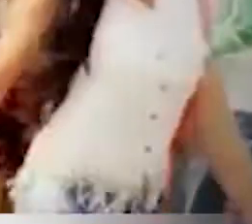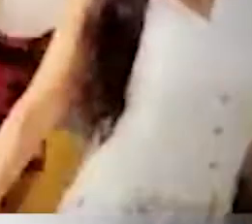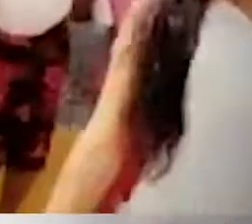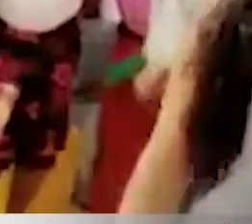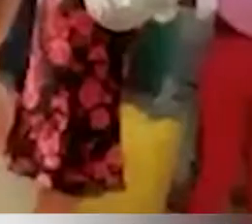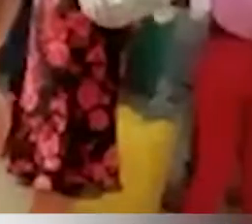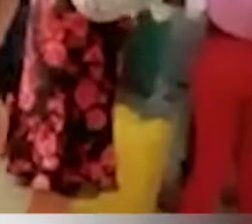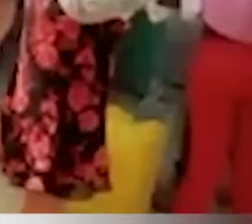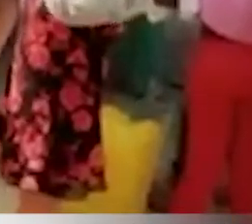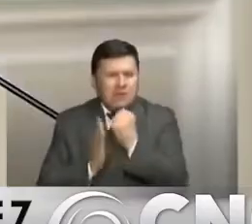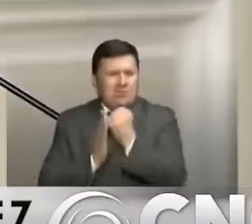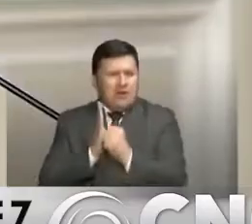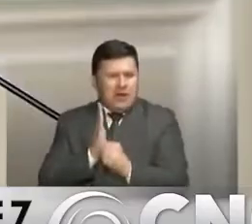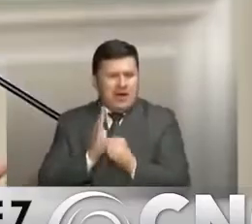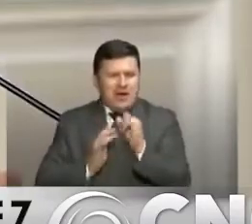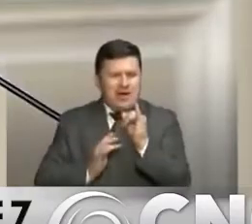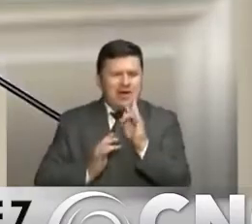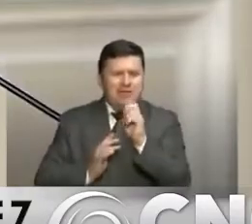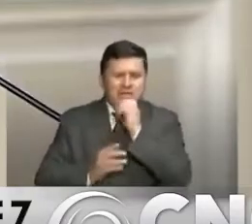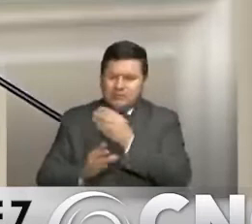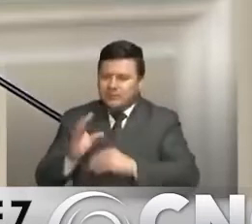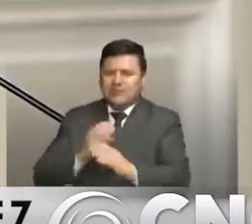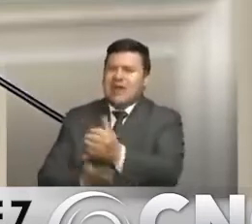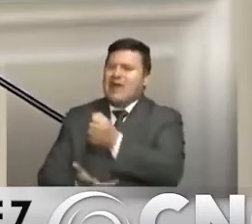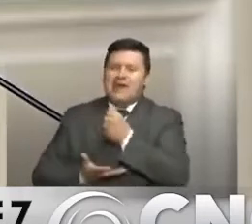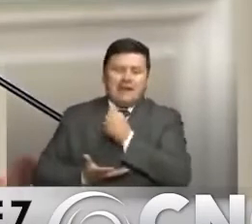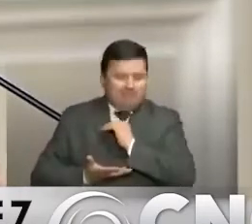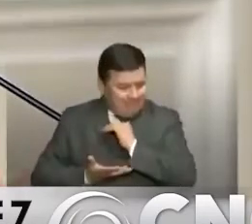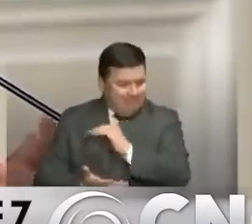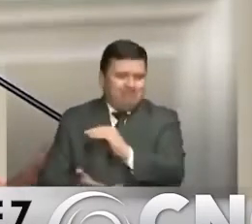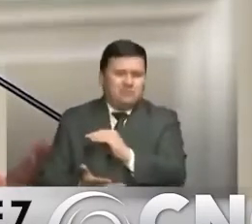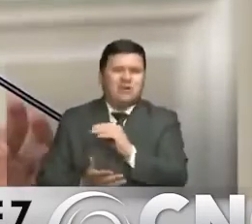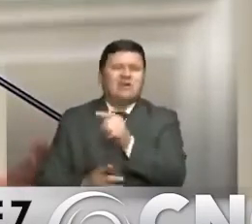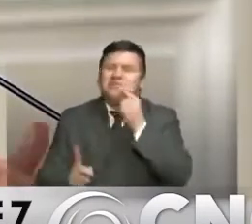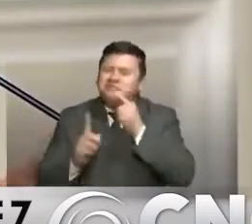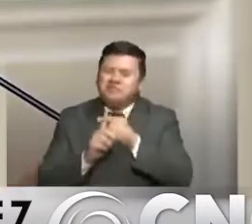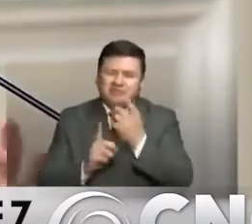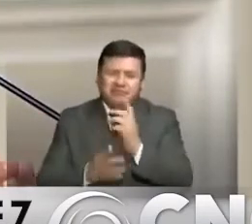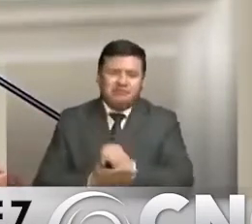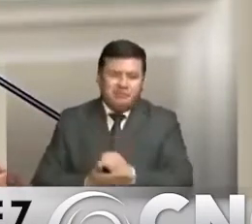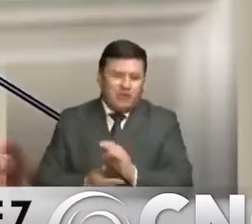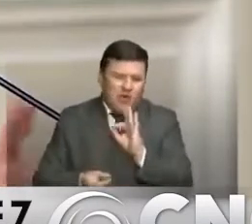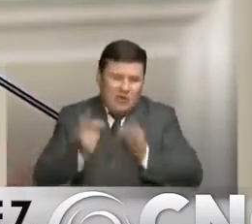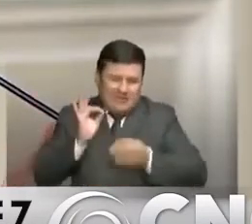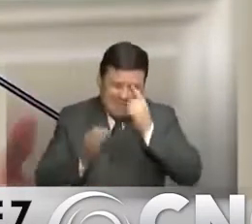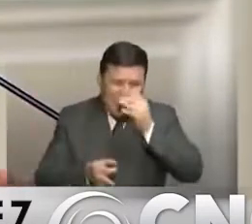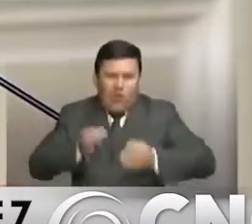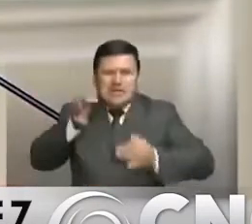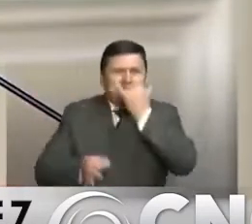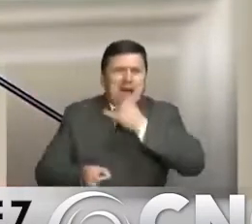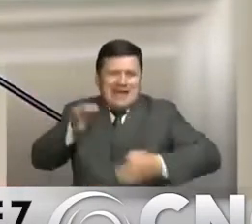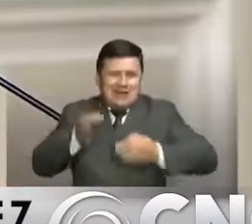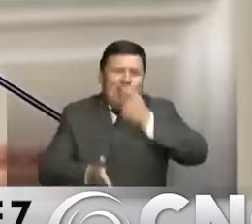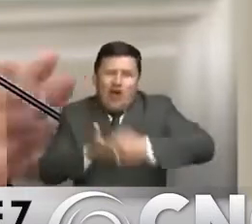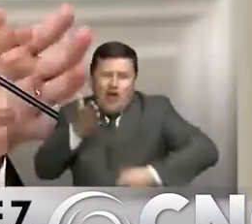mayores y menores ingresos y va que es es básicamente un programa que busca corregir una injusticia cual es la injusticia que